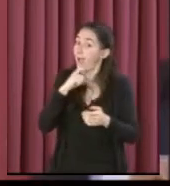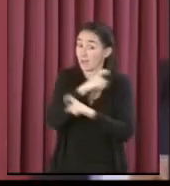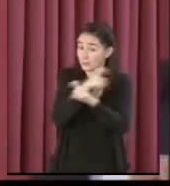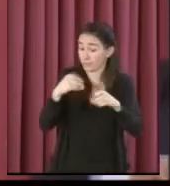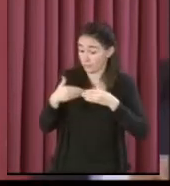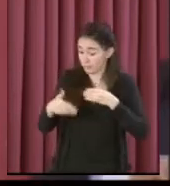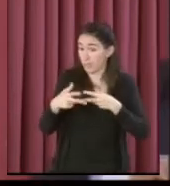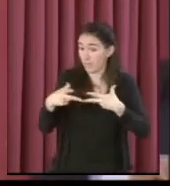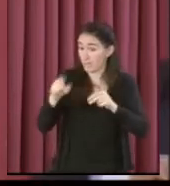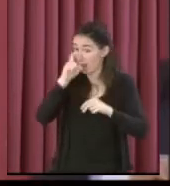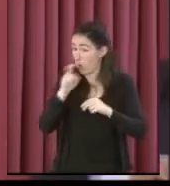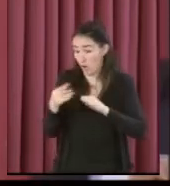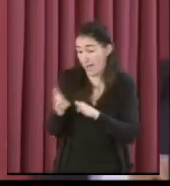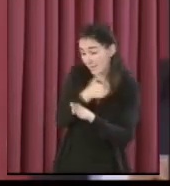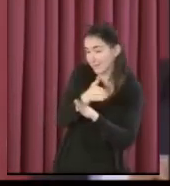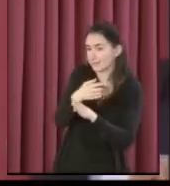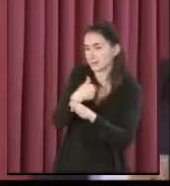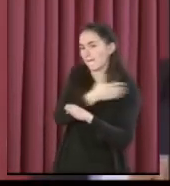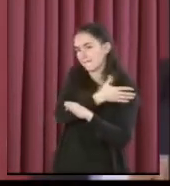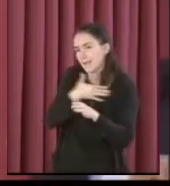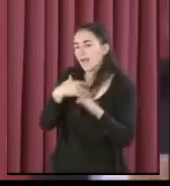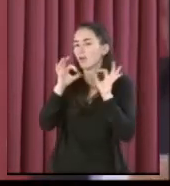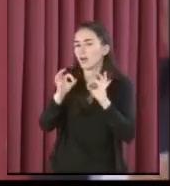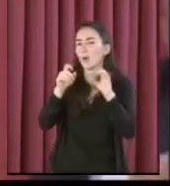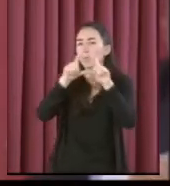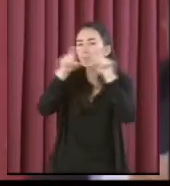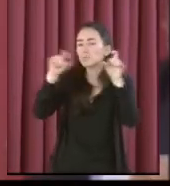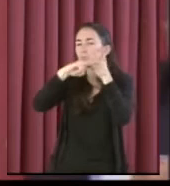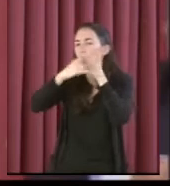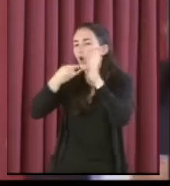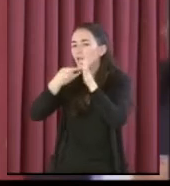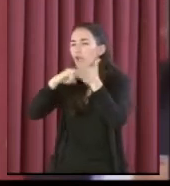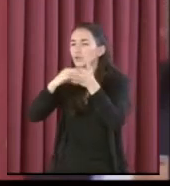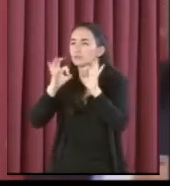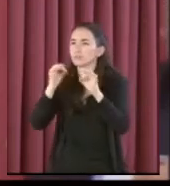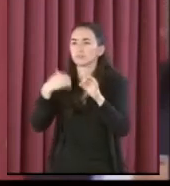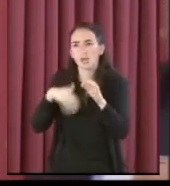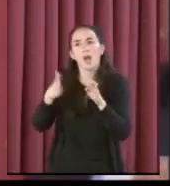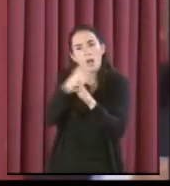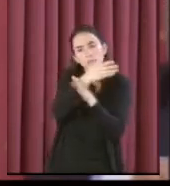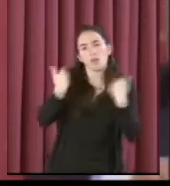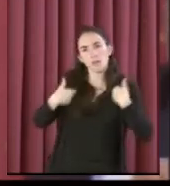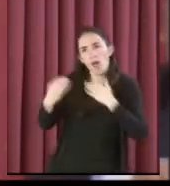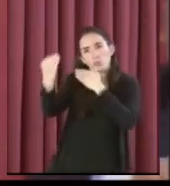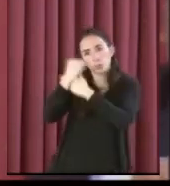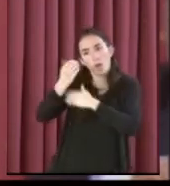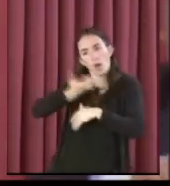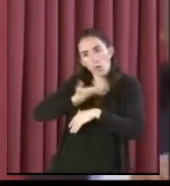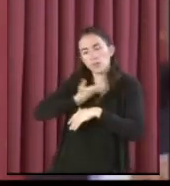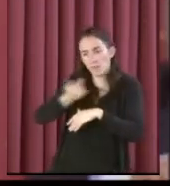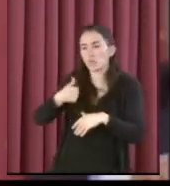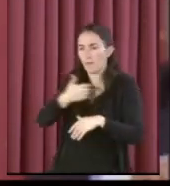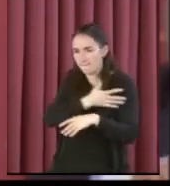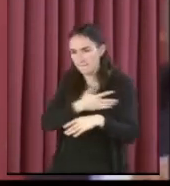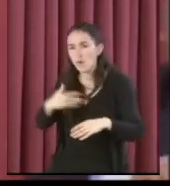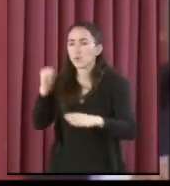ya disponible una línea de microcréditos para los proyectos que reciban o hayan recibido subvención del Ayuntamiento en la línea de microempresas y